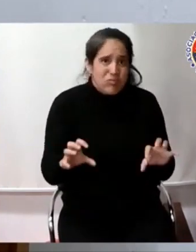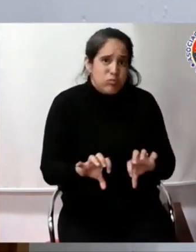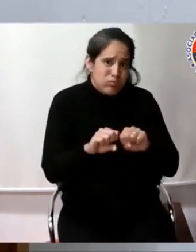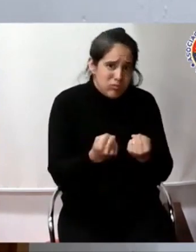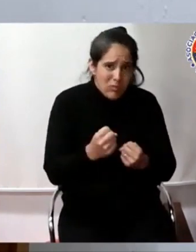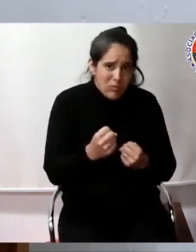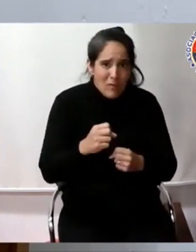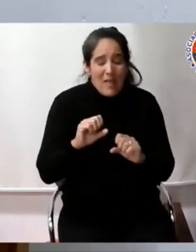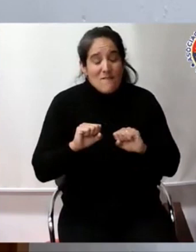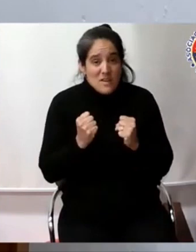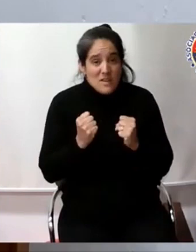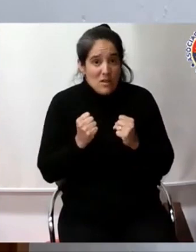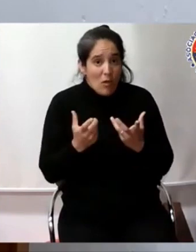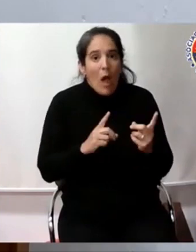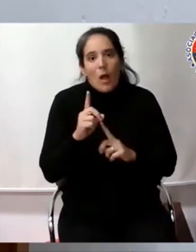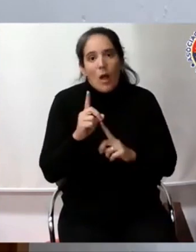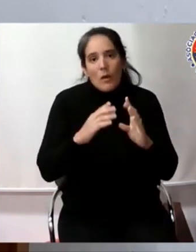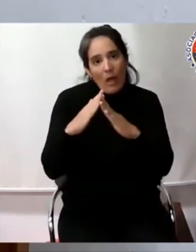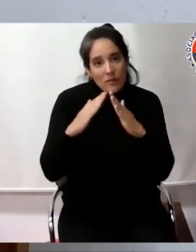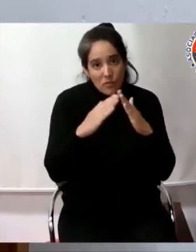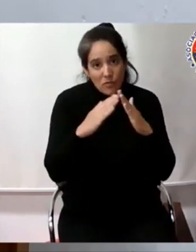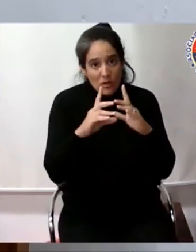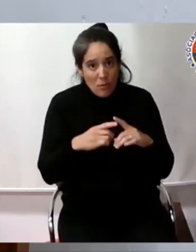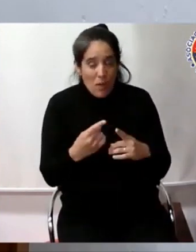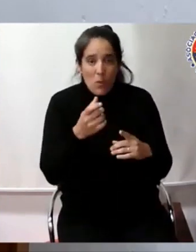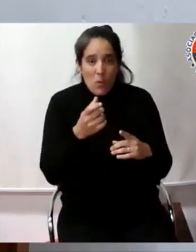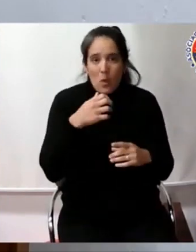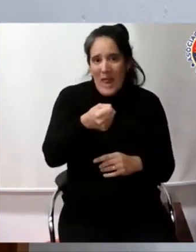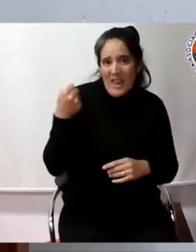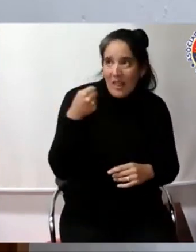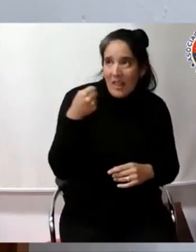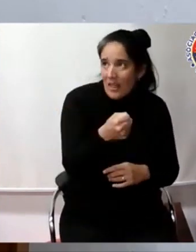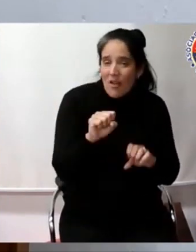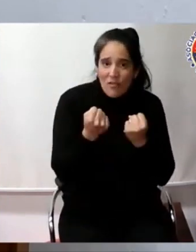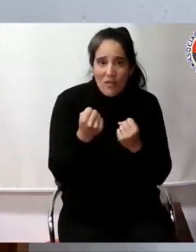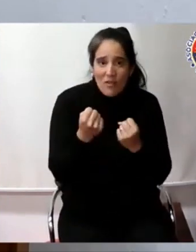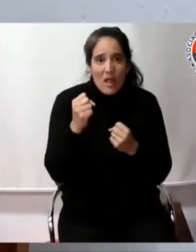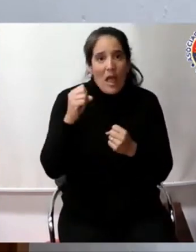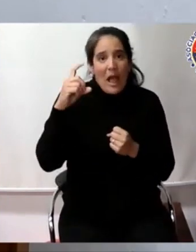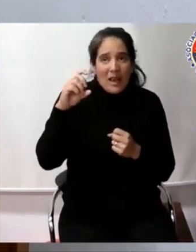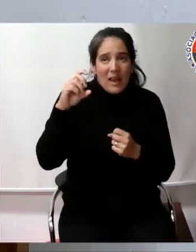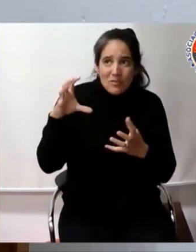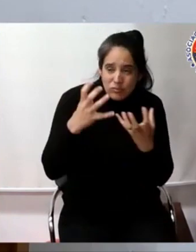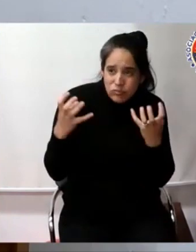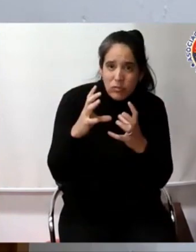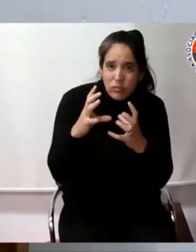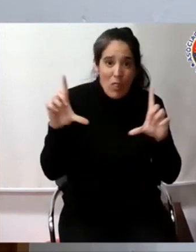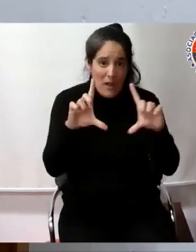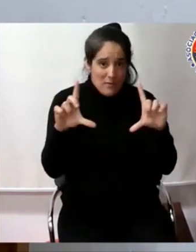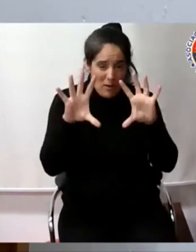Freezer algunos residentes que se le han quemado electrodomésticos también calefones televisores entre otros